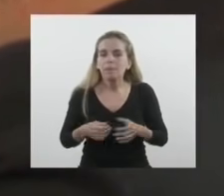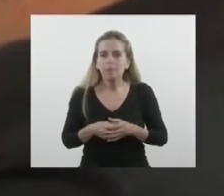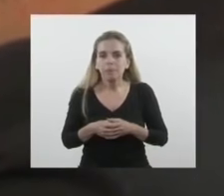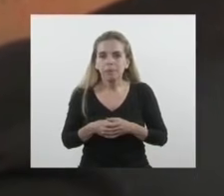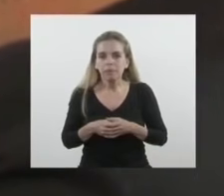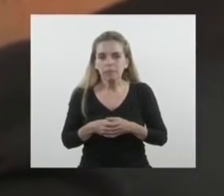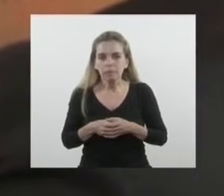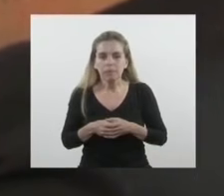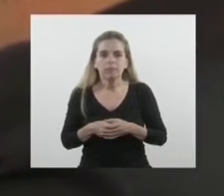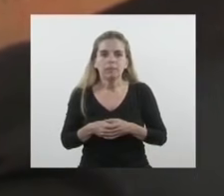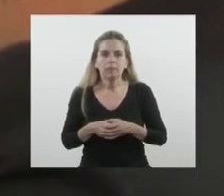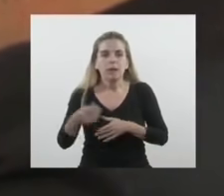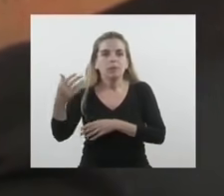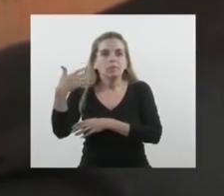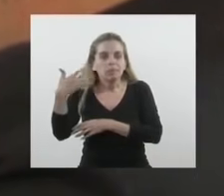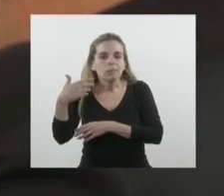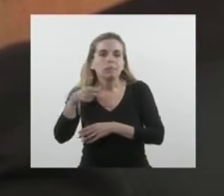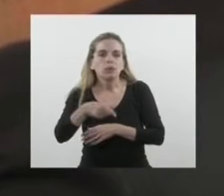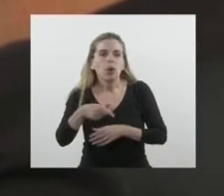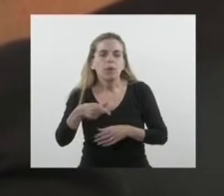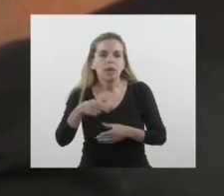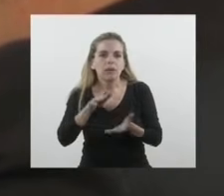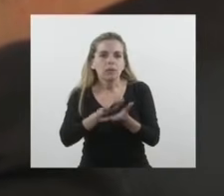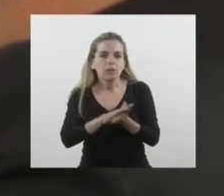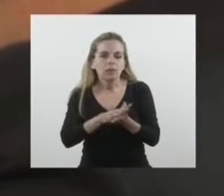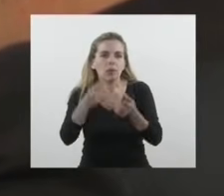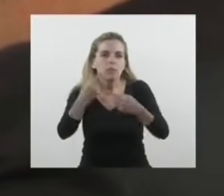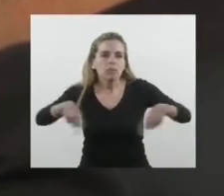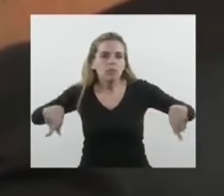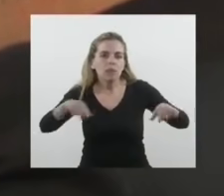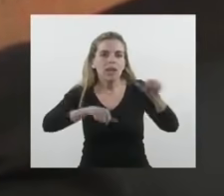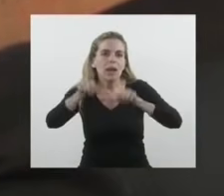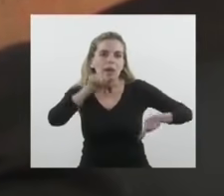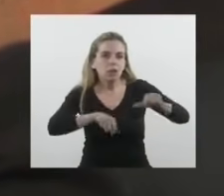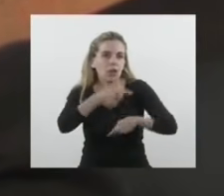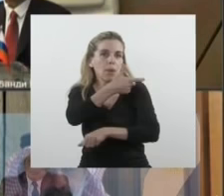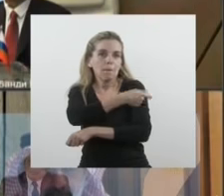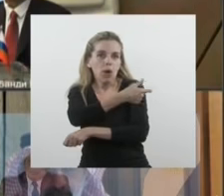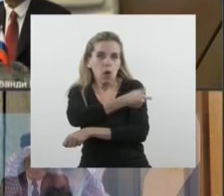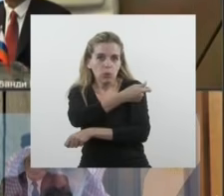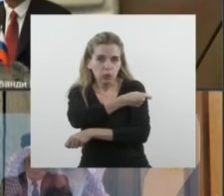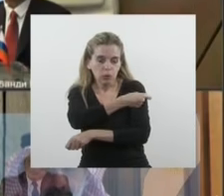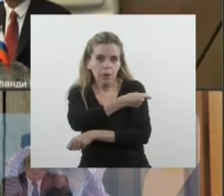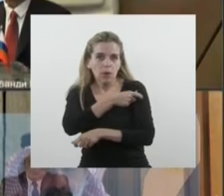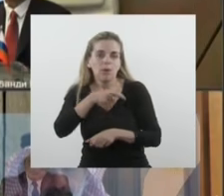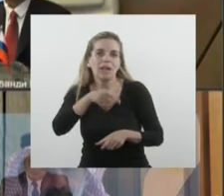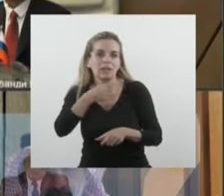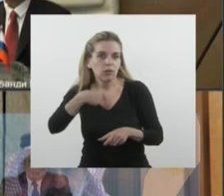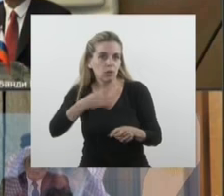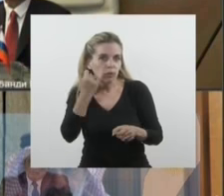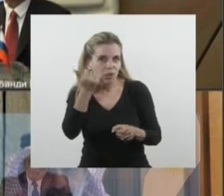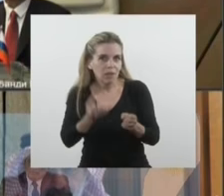es ponerla a la edad de los productores de las vacunas a que hemos creado con